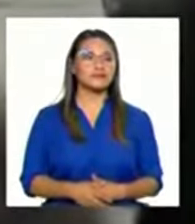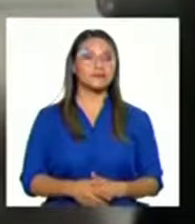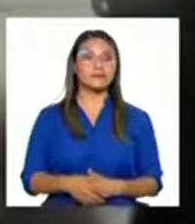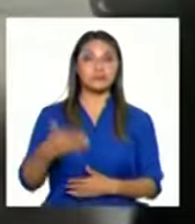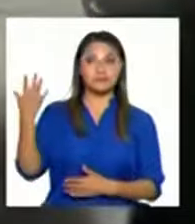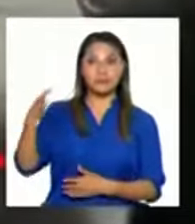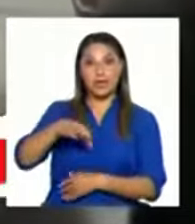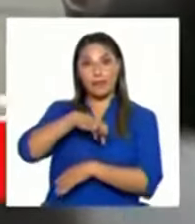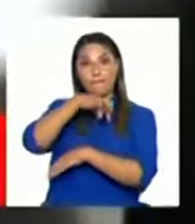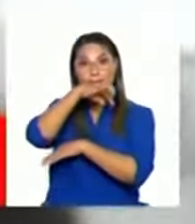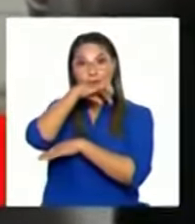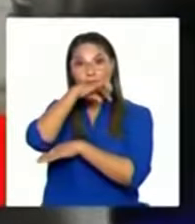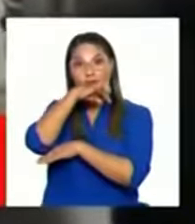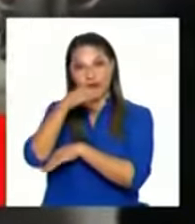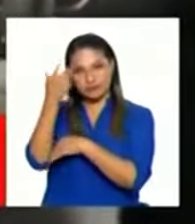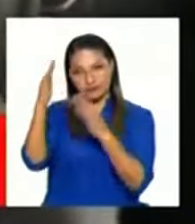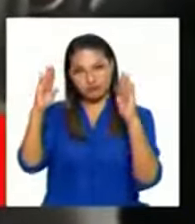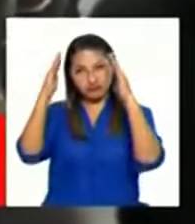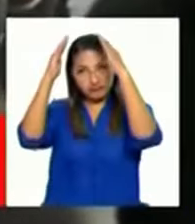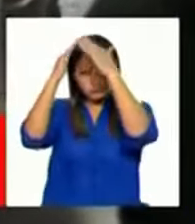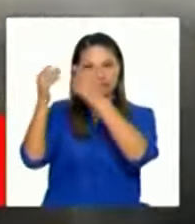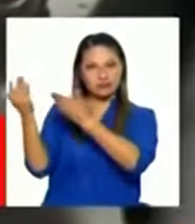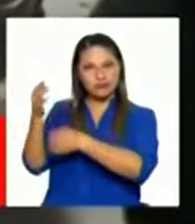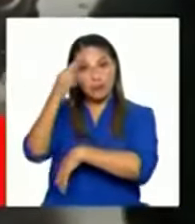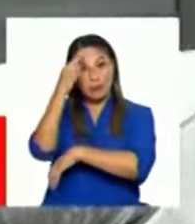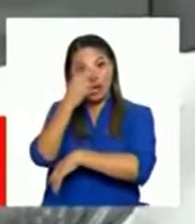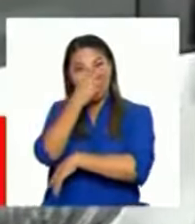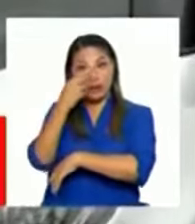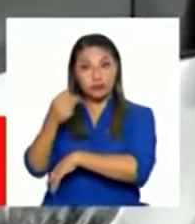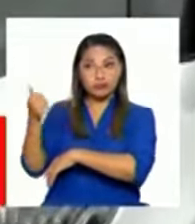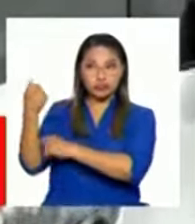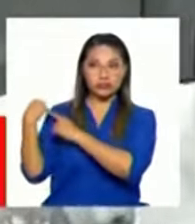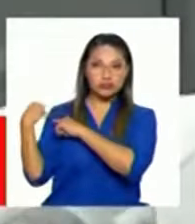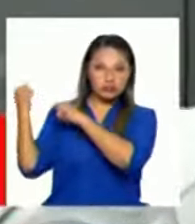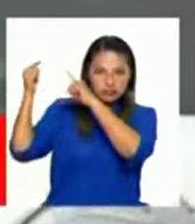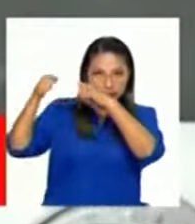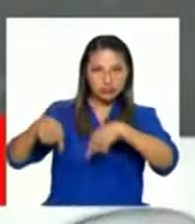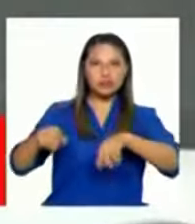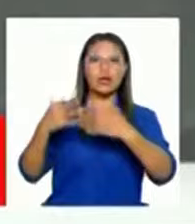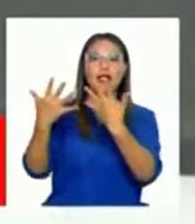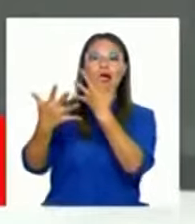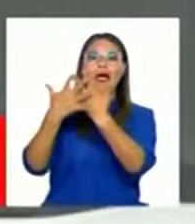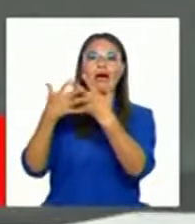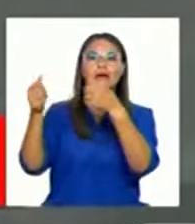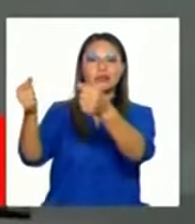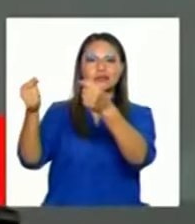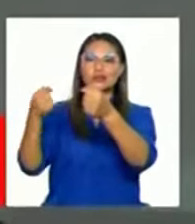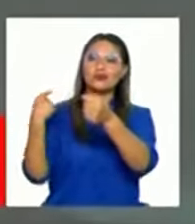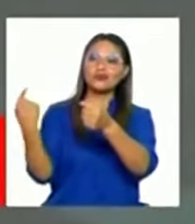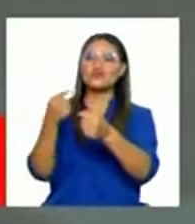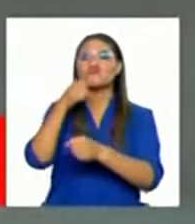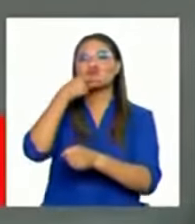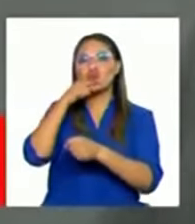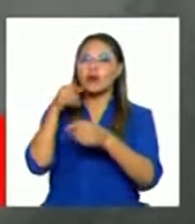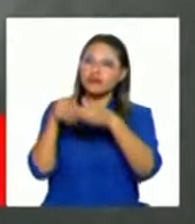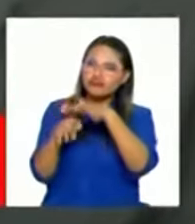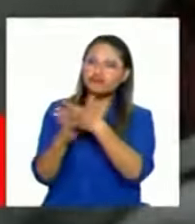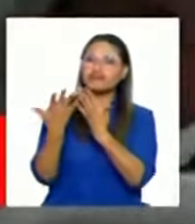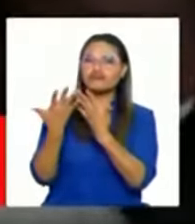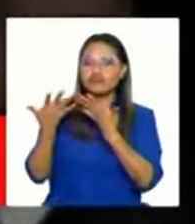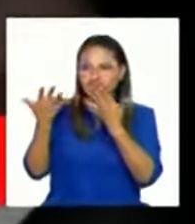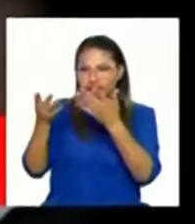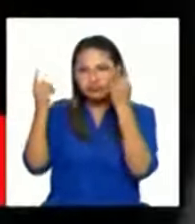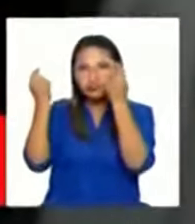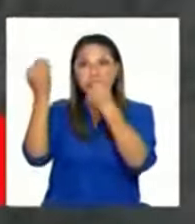El Papa Francisco llegó este Jueves Santo al módulo femenino de la cárcel romana de Rebibbia para celebrar la misa in coena domini junto a